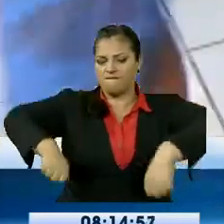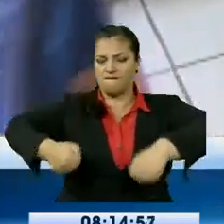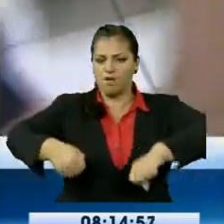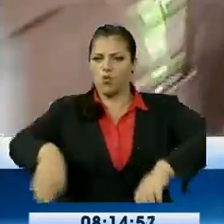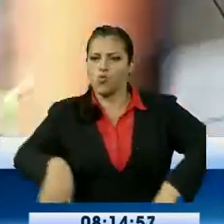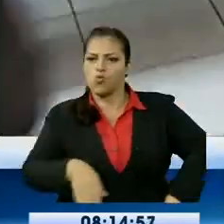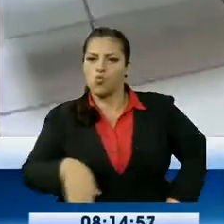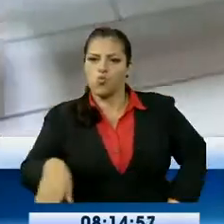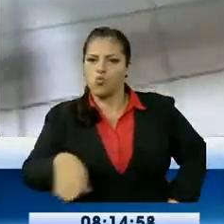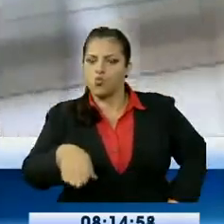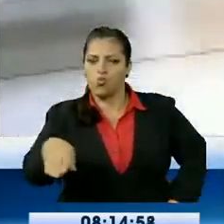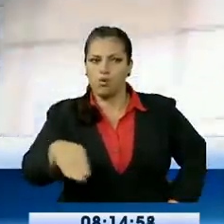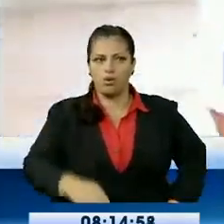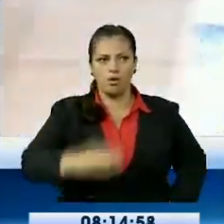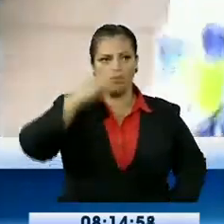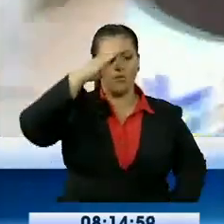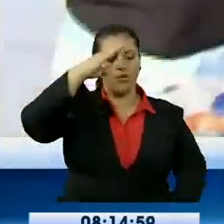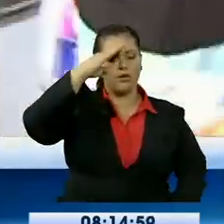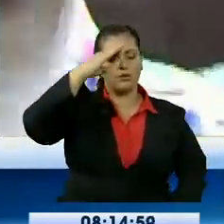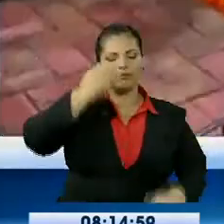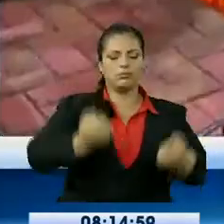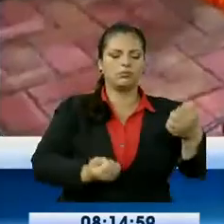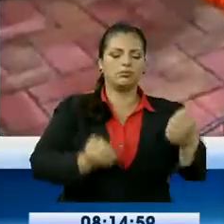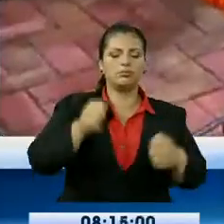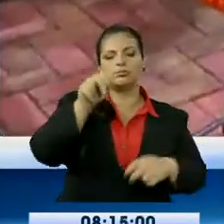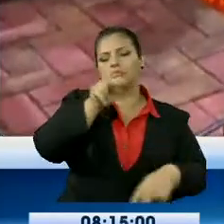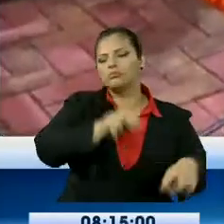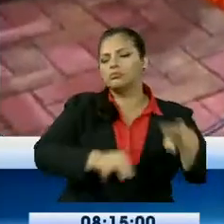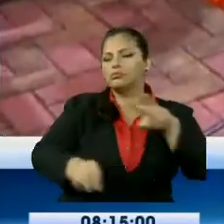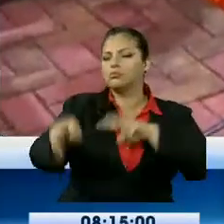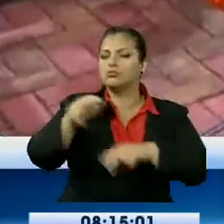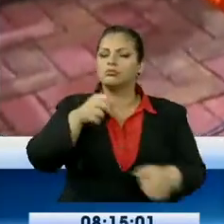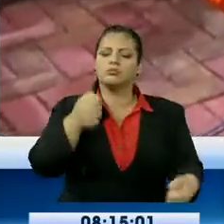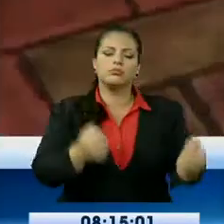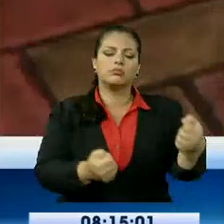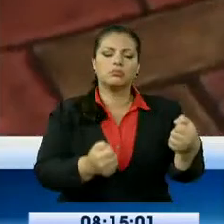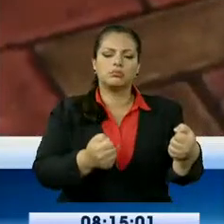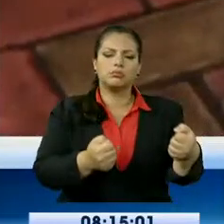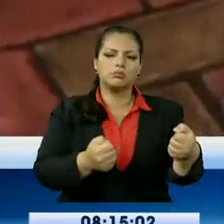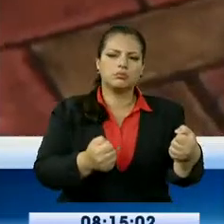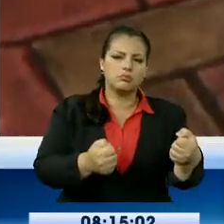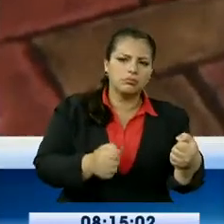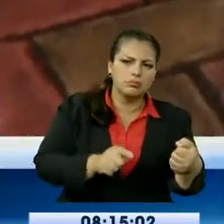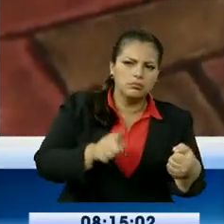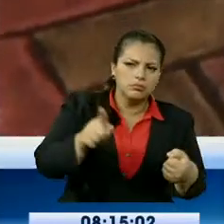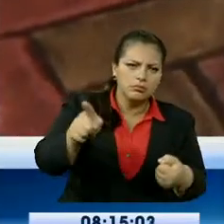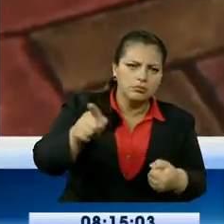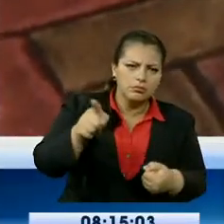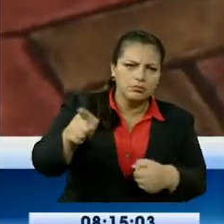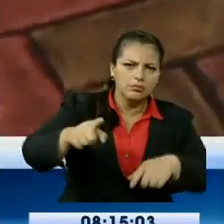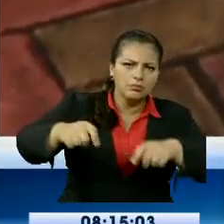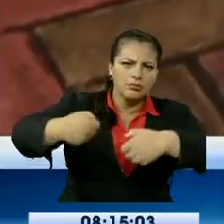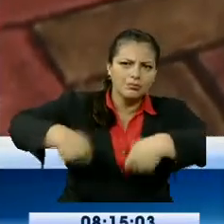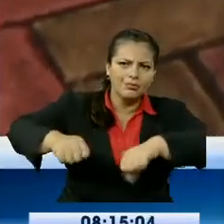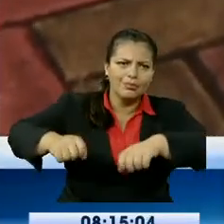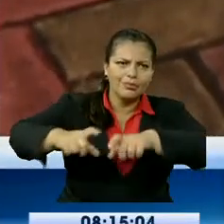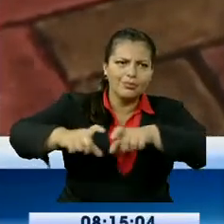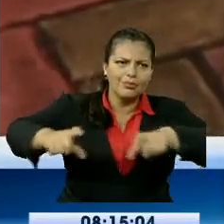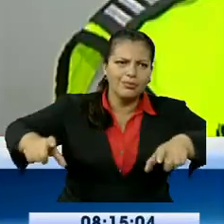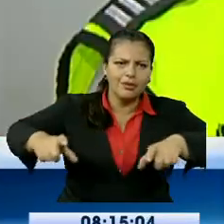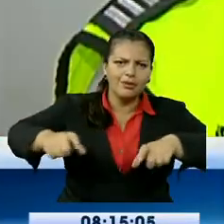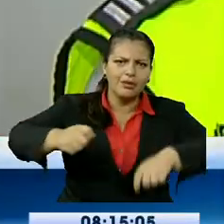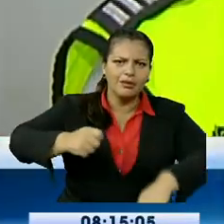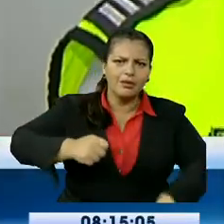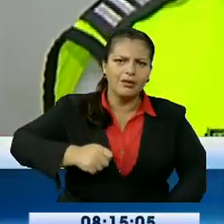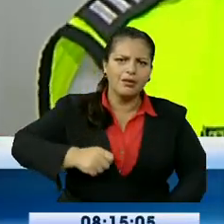sospecha de los policías que patrullaban el sector. Con una placa de identificación vehicular proceden a darse a la fuga ante